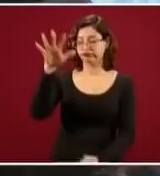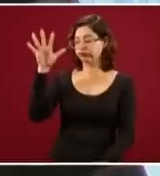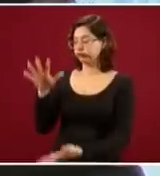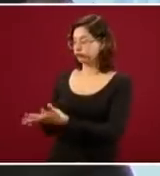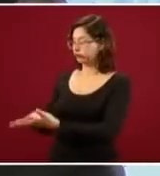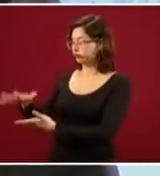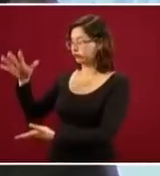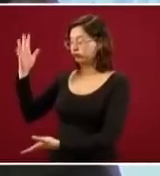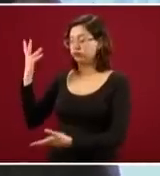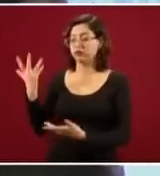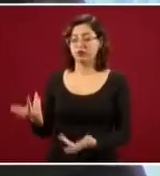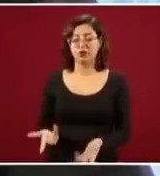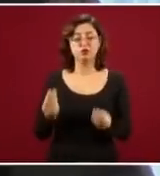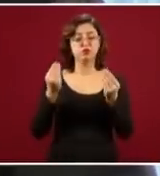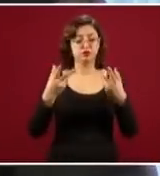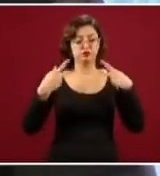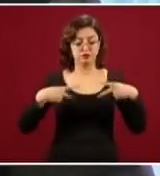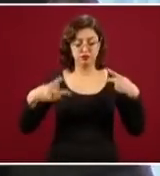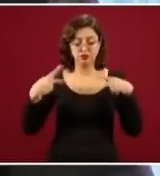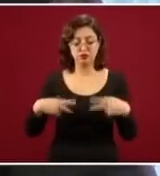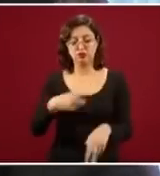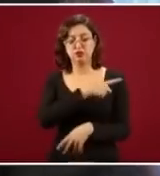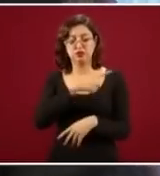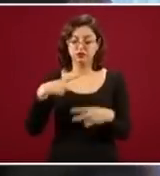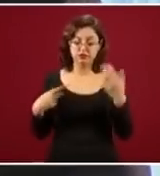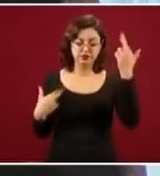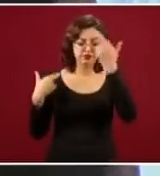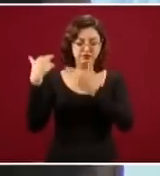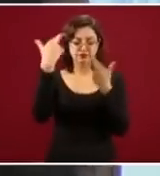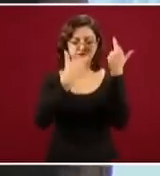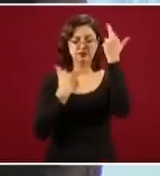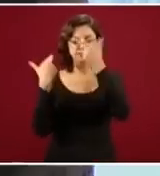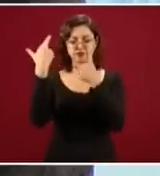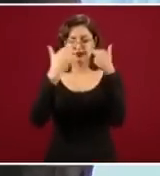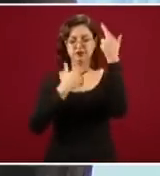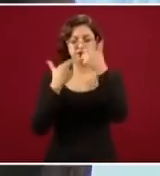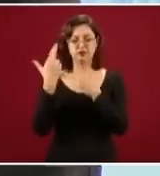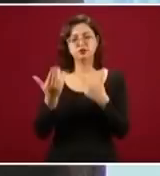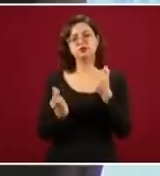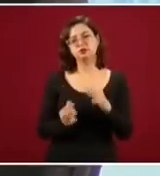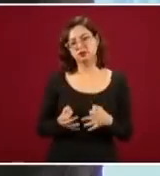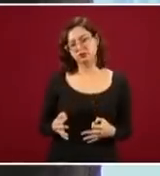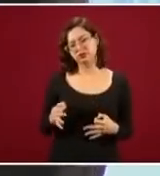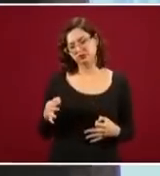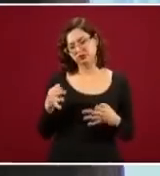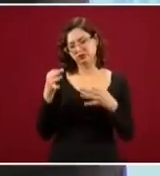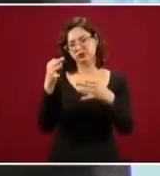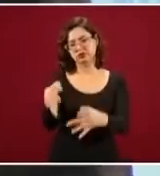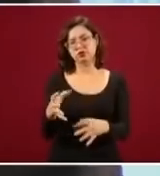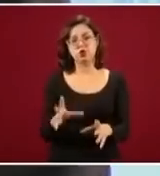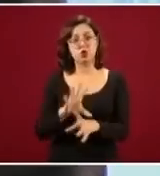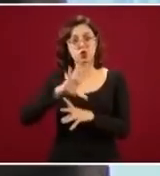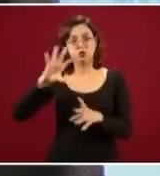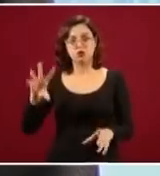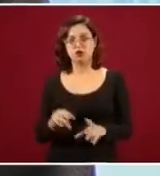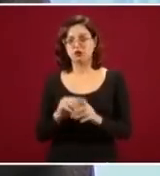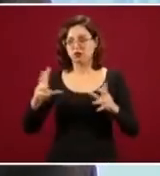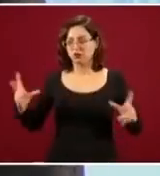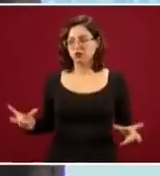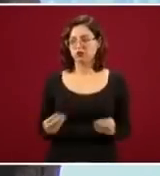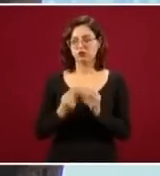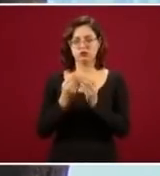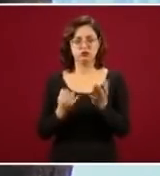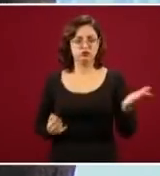ejército de técnicos que tienen que estar revisando. Todos los inicios se van difiriendo, no podemos iniciar todo el golpe por la resolución de